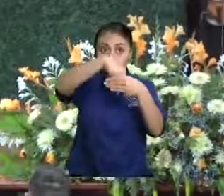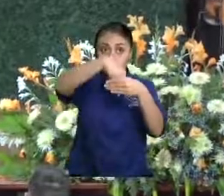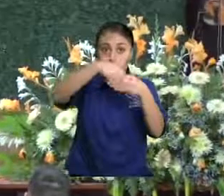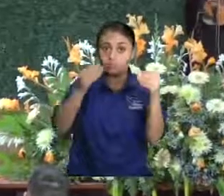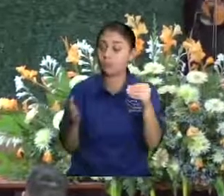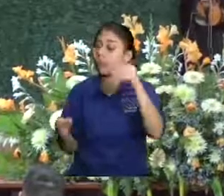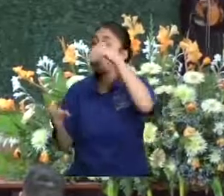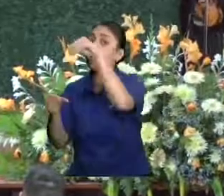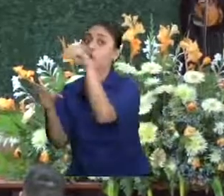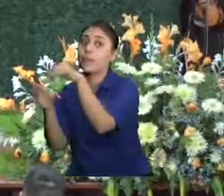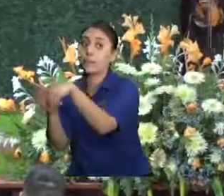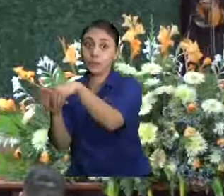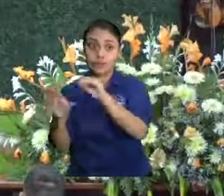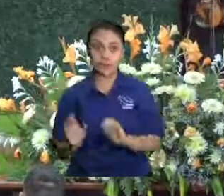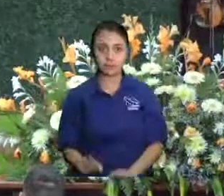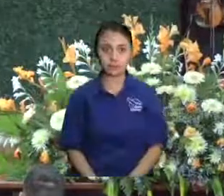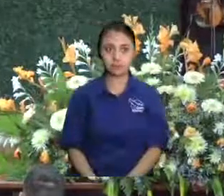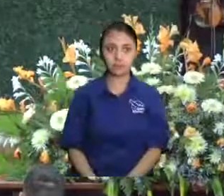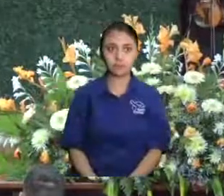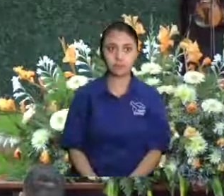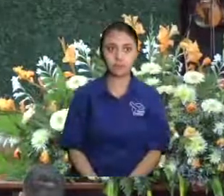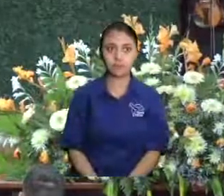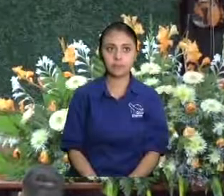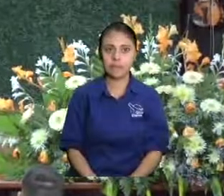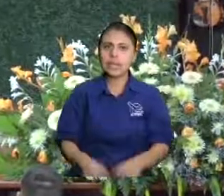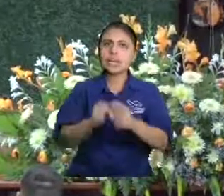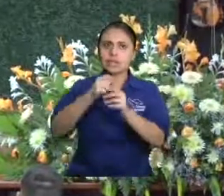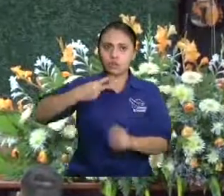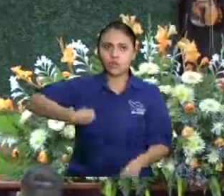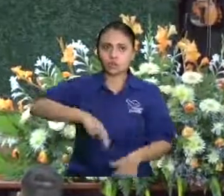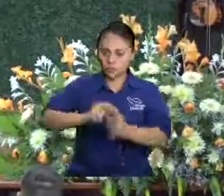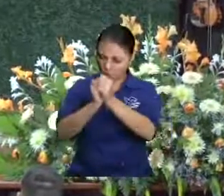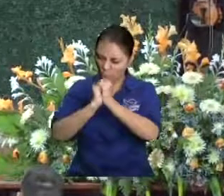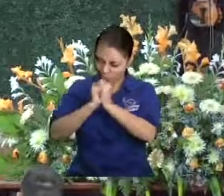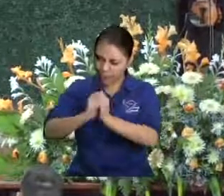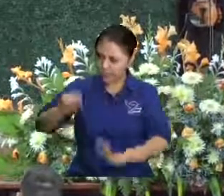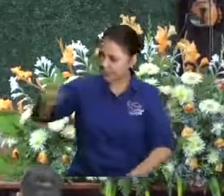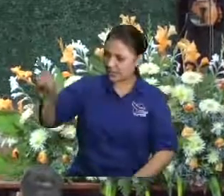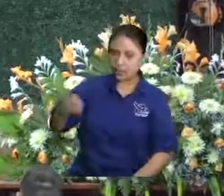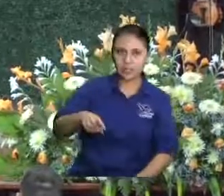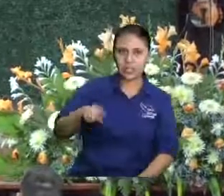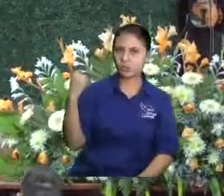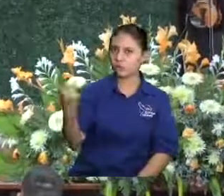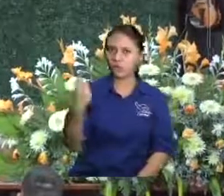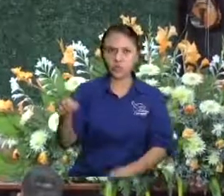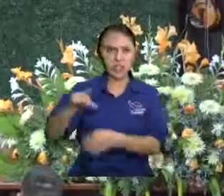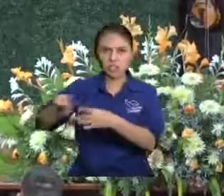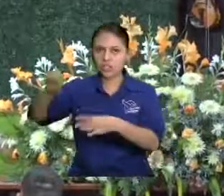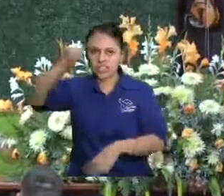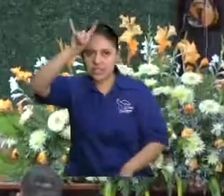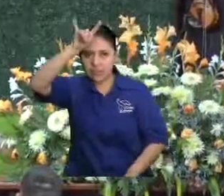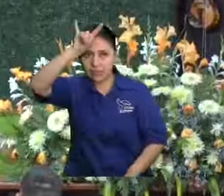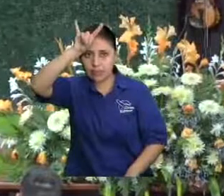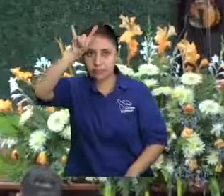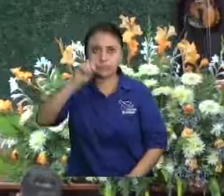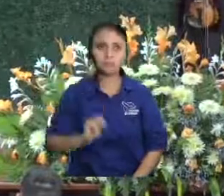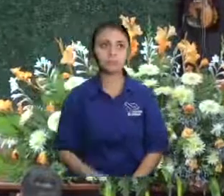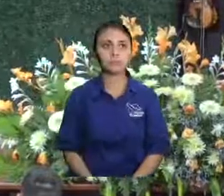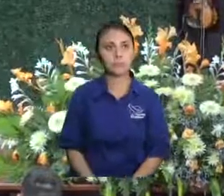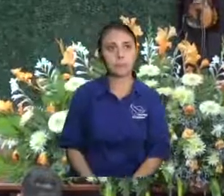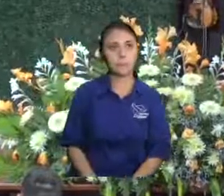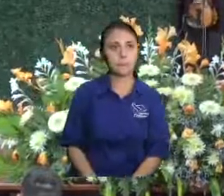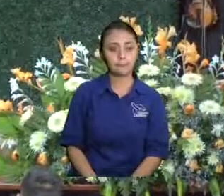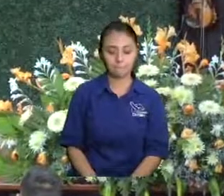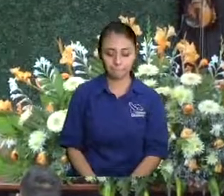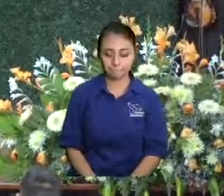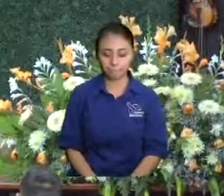contar, cuando se va a depositar, se ora en el nombre de Jesús para reprender toda obra de las tinieblas. Bueno, pero eso ya